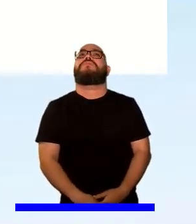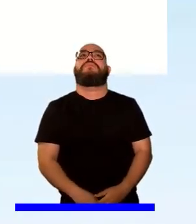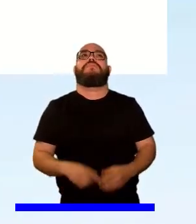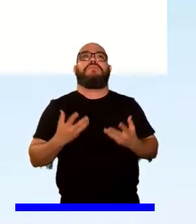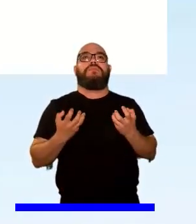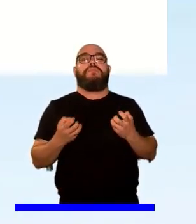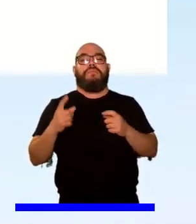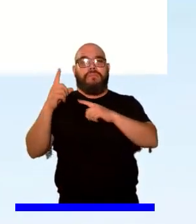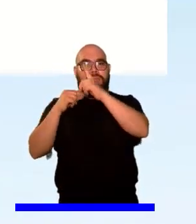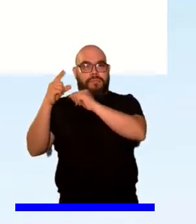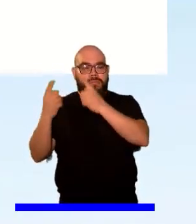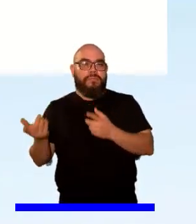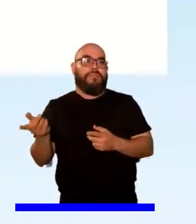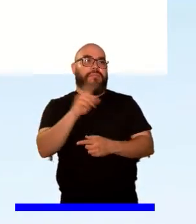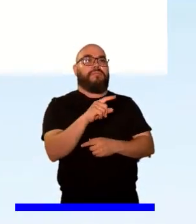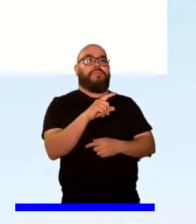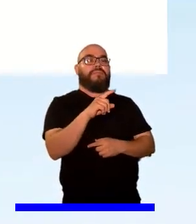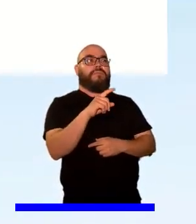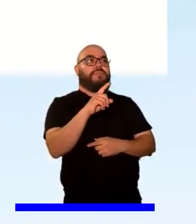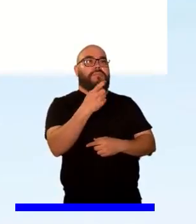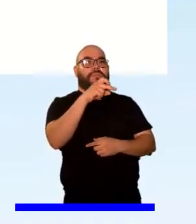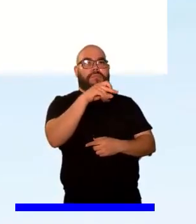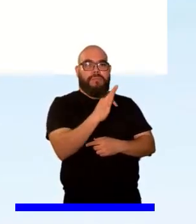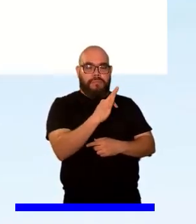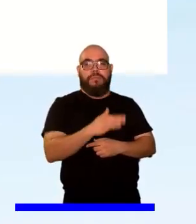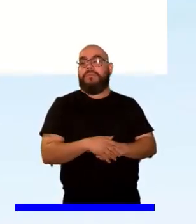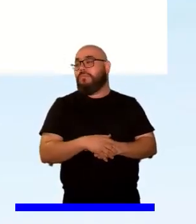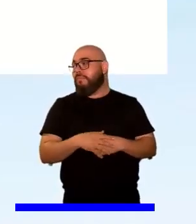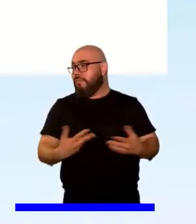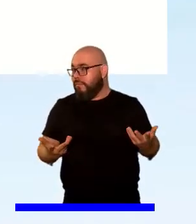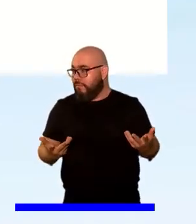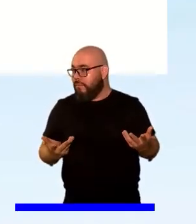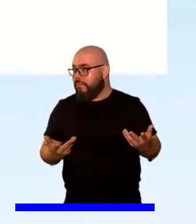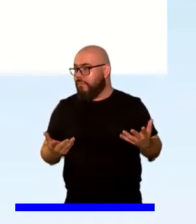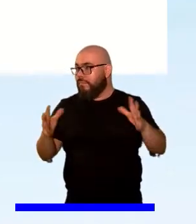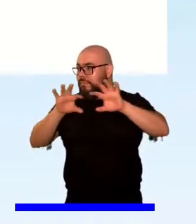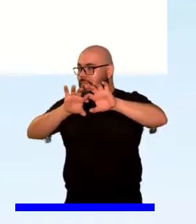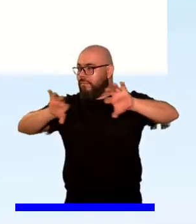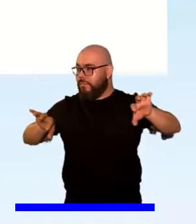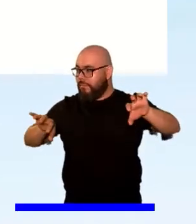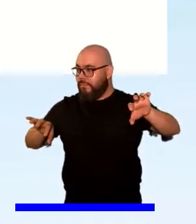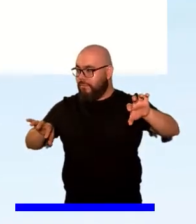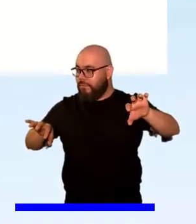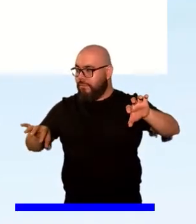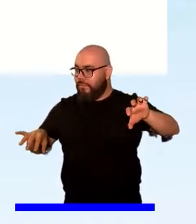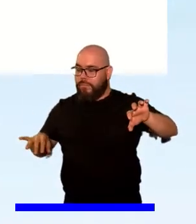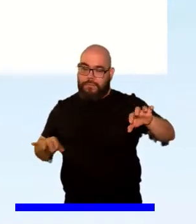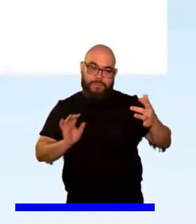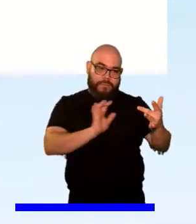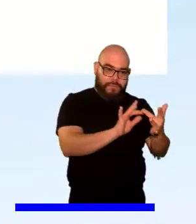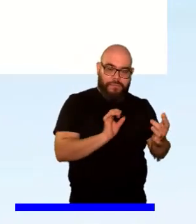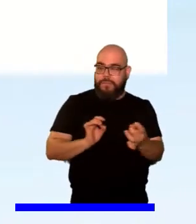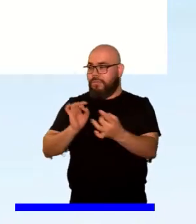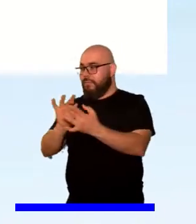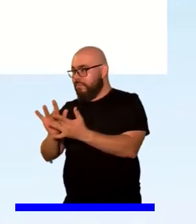quiero utilizar Gemini, quiero utilizar un GPT, lo que sea. Ya hay algo que me abstrae eso para que yo no me tenga que concentrar en conectar cada uno de